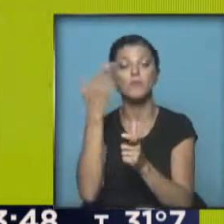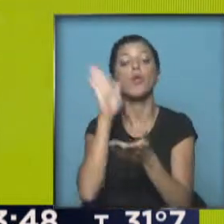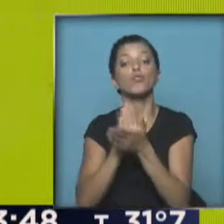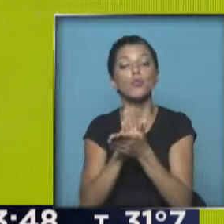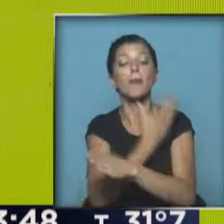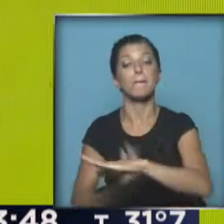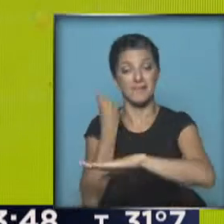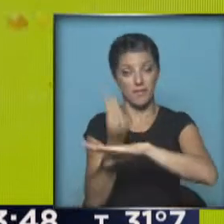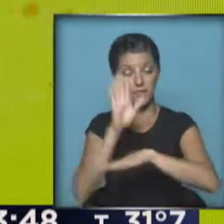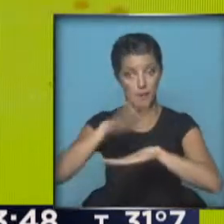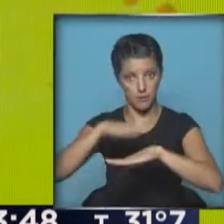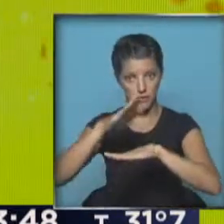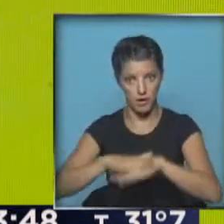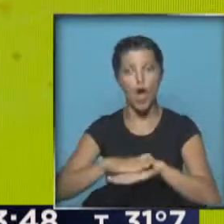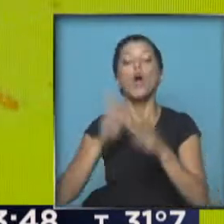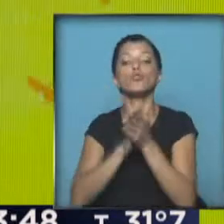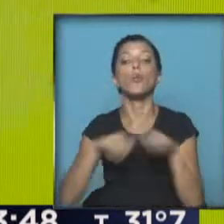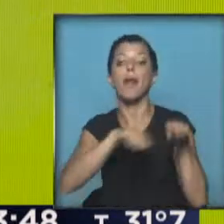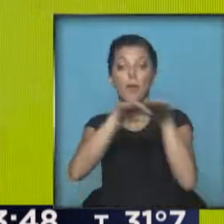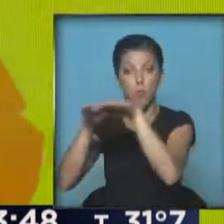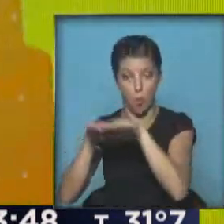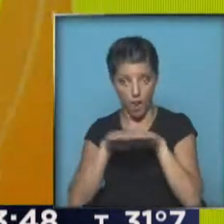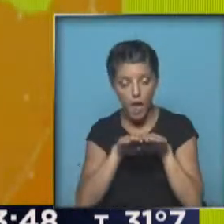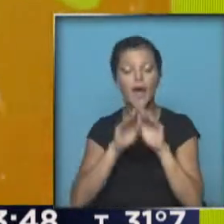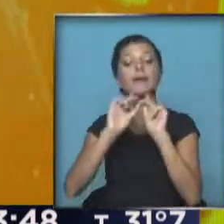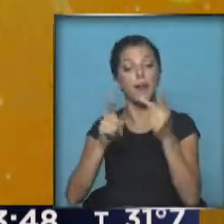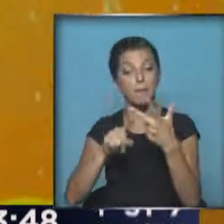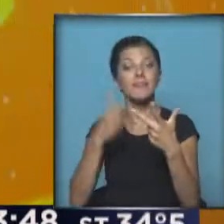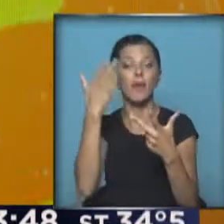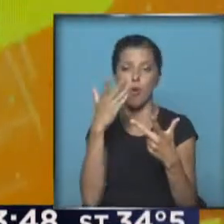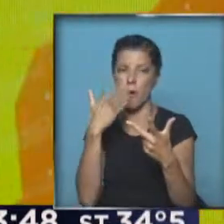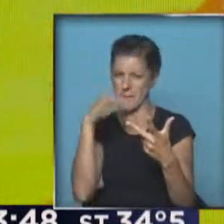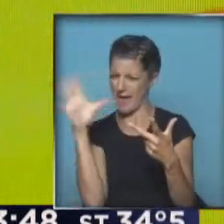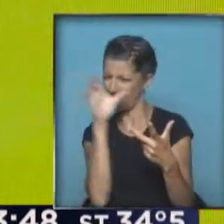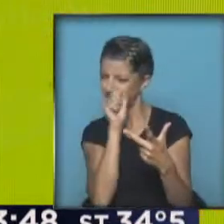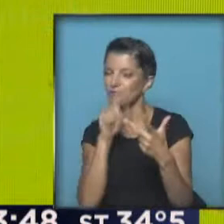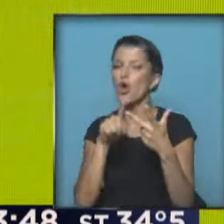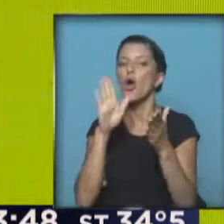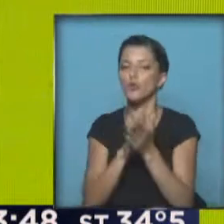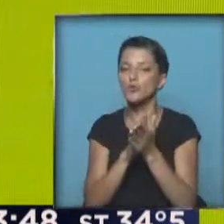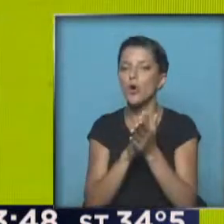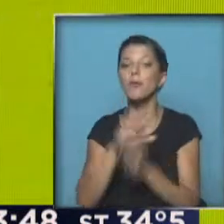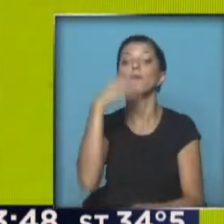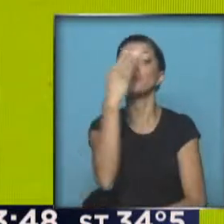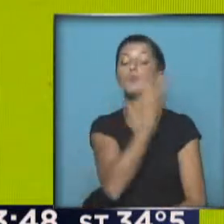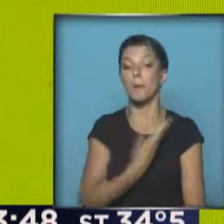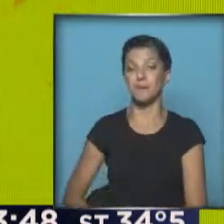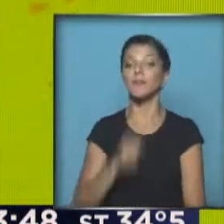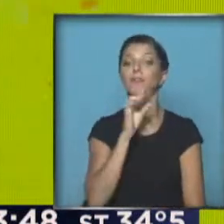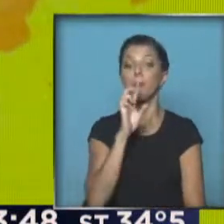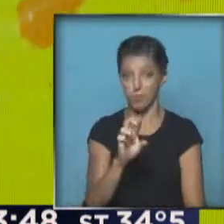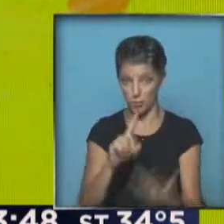del tema de la equidad, se habló, naturalmente, y seguramente mucho más en secreto, de lo que iba a ser la asunción de Donald Trump. La